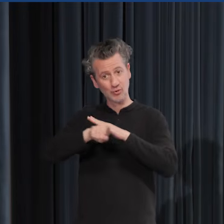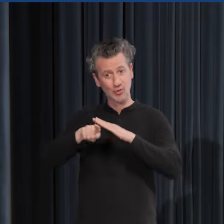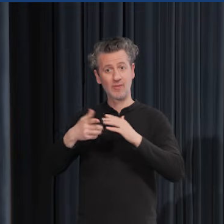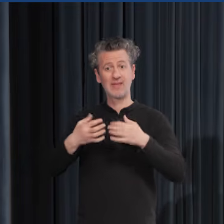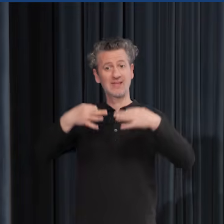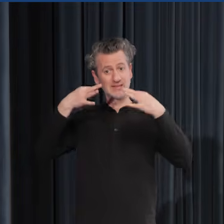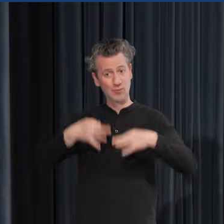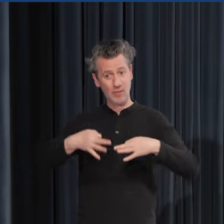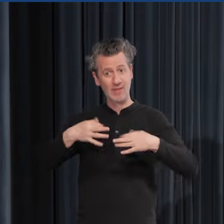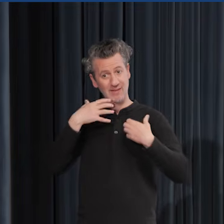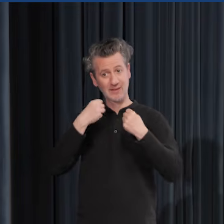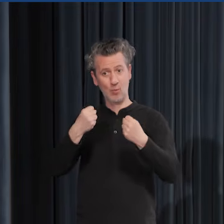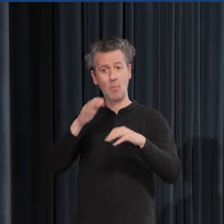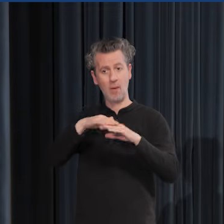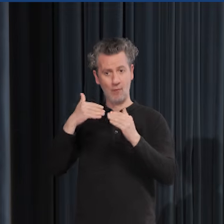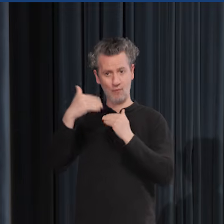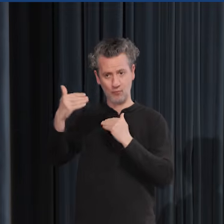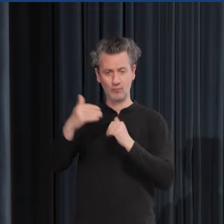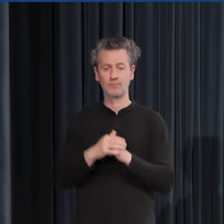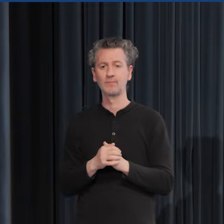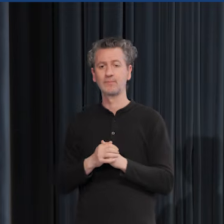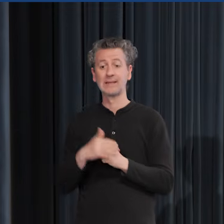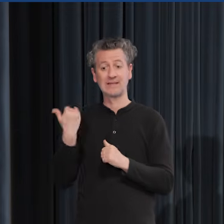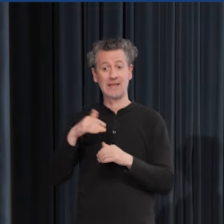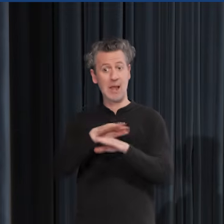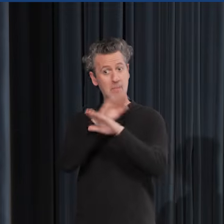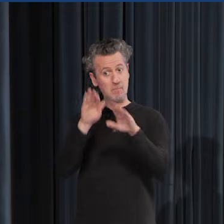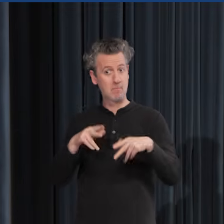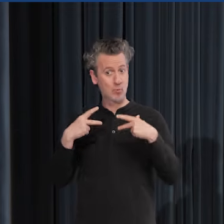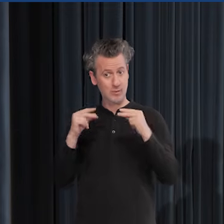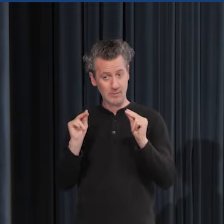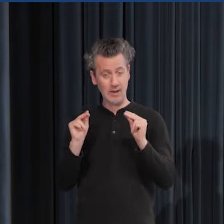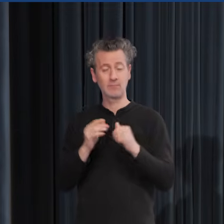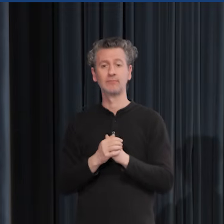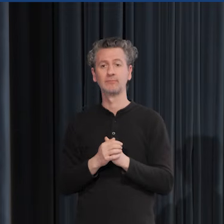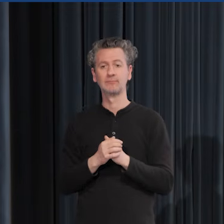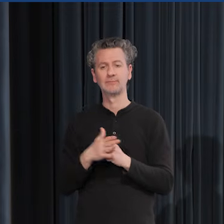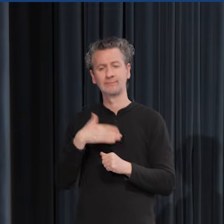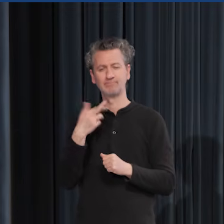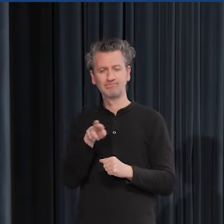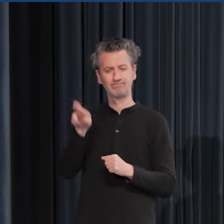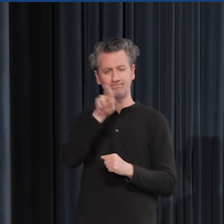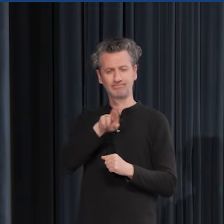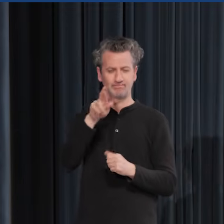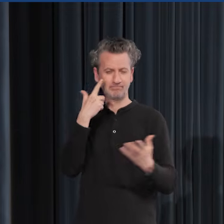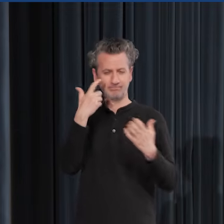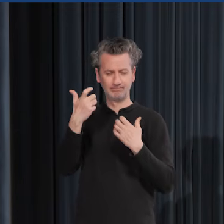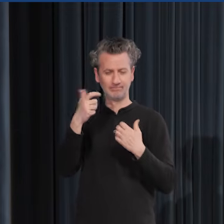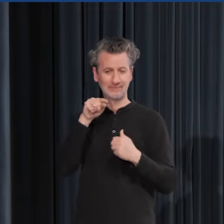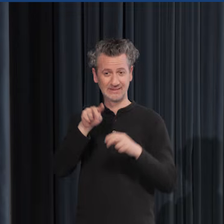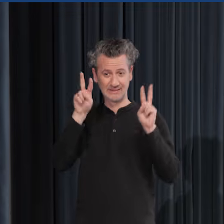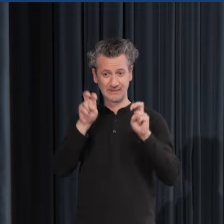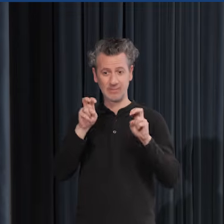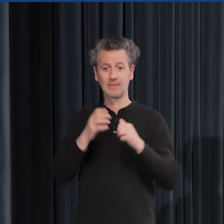futuro. Y ya por terminar, que quería recalcar un poco esto, ¿no? Que a lo mejor